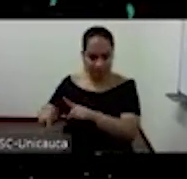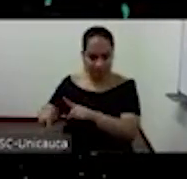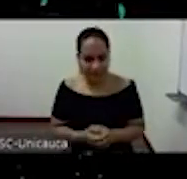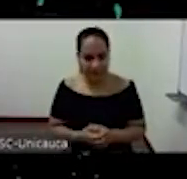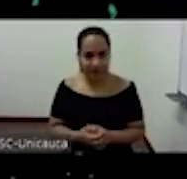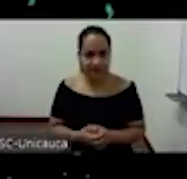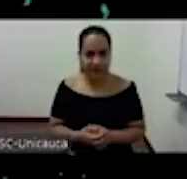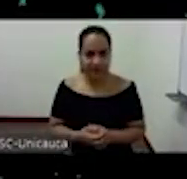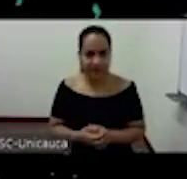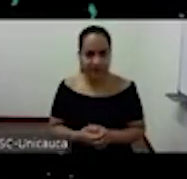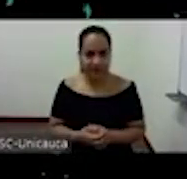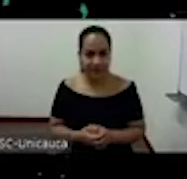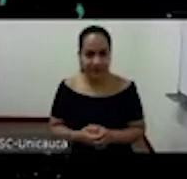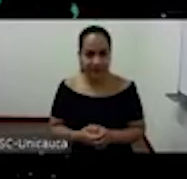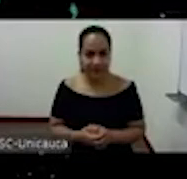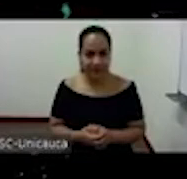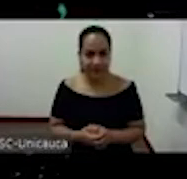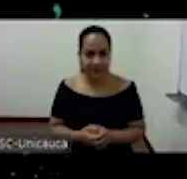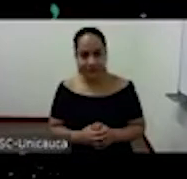Siguiente.